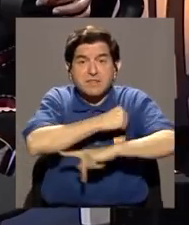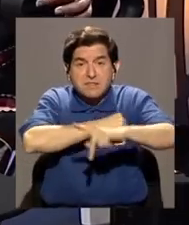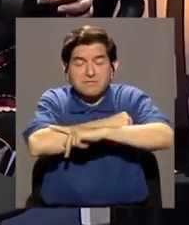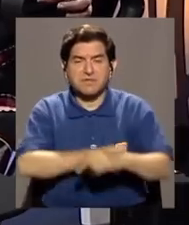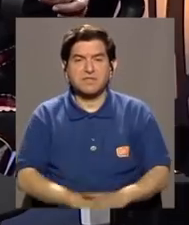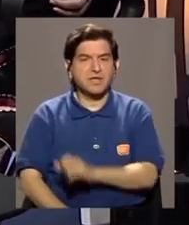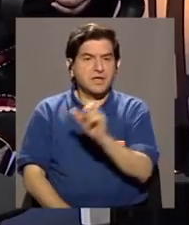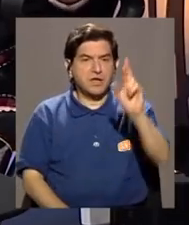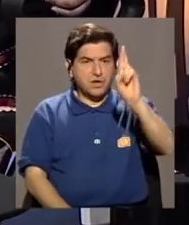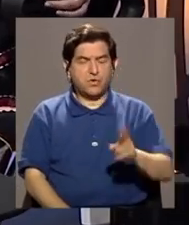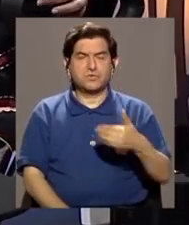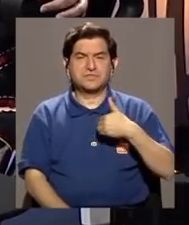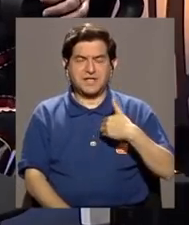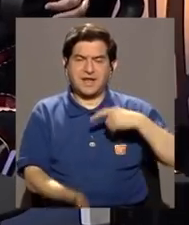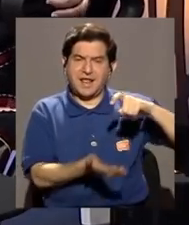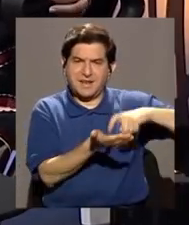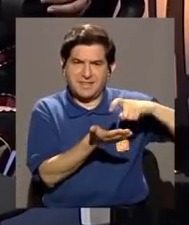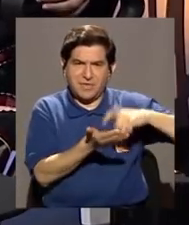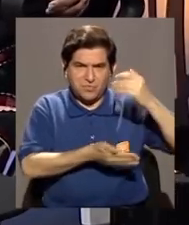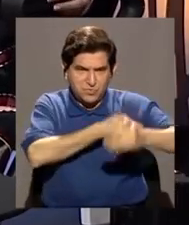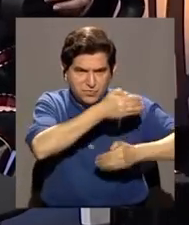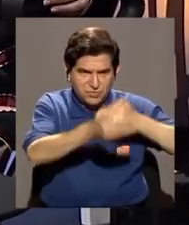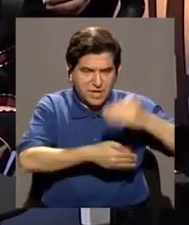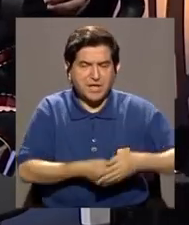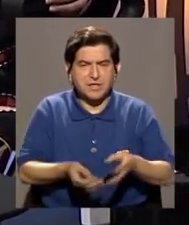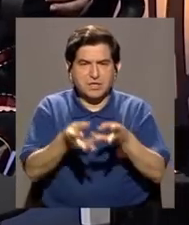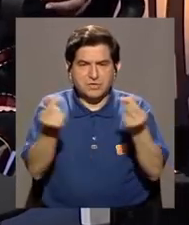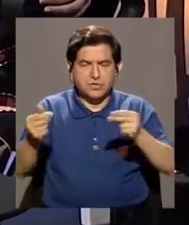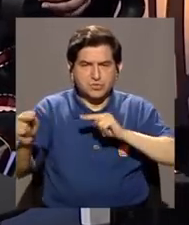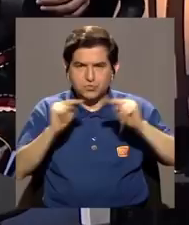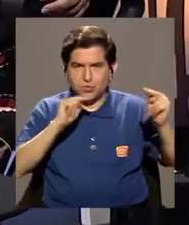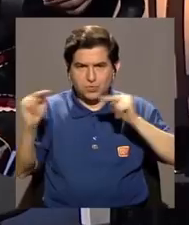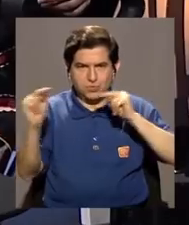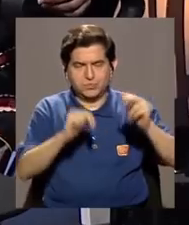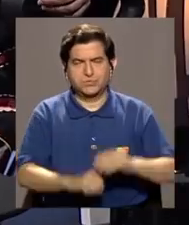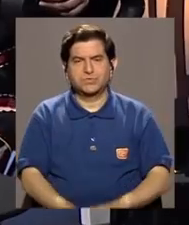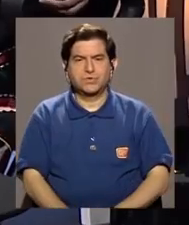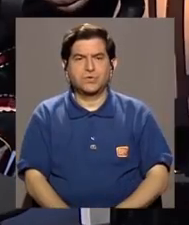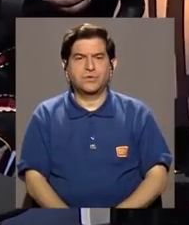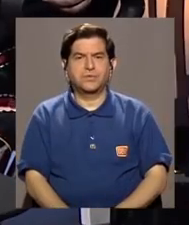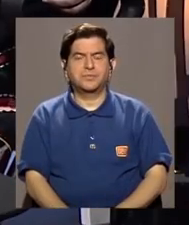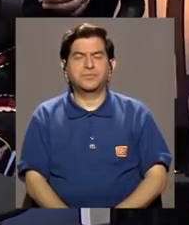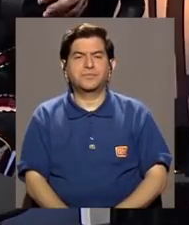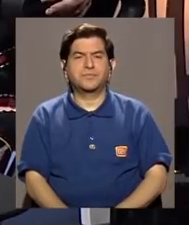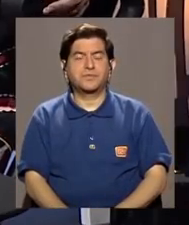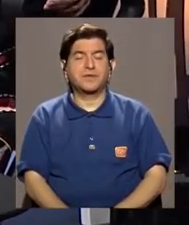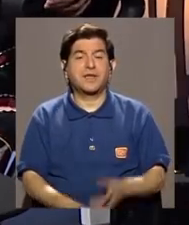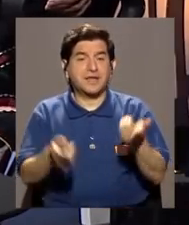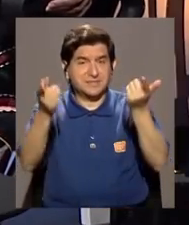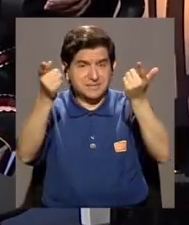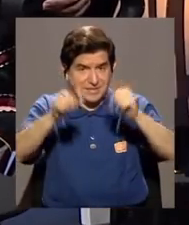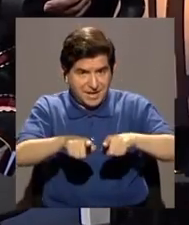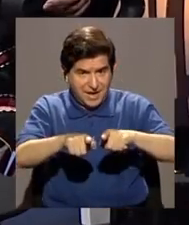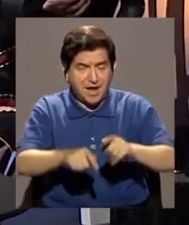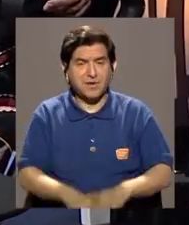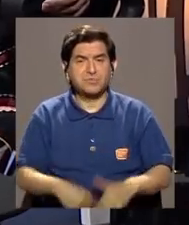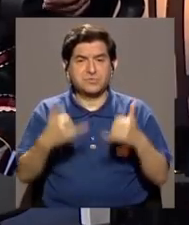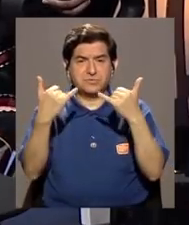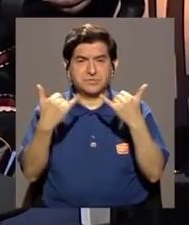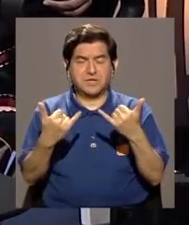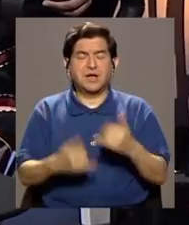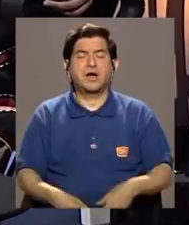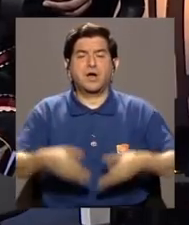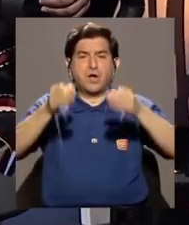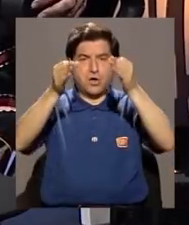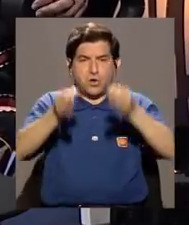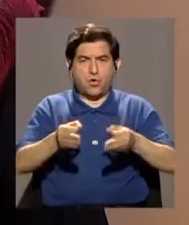que pasa es que costa rica tiene una deuda en un proceso de solución negociada por una por una causa que está en la corte